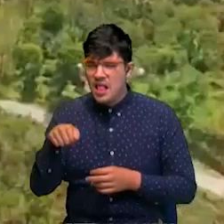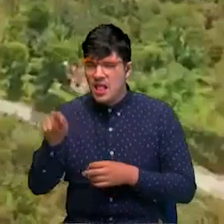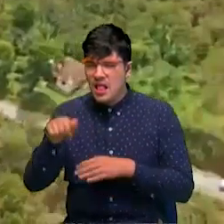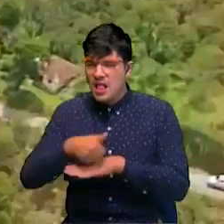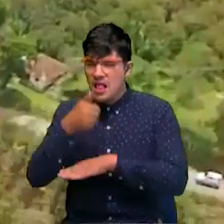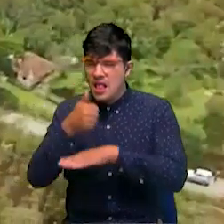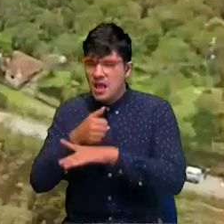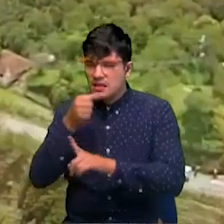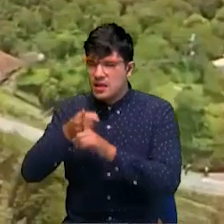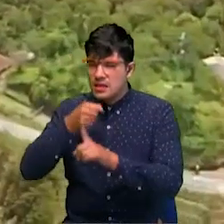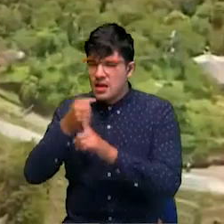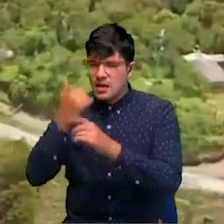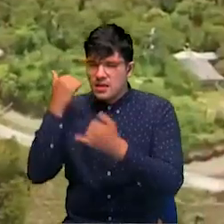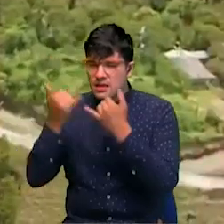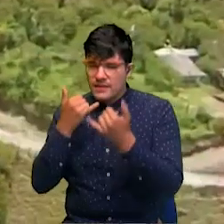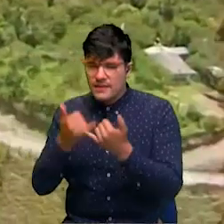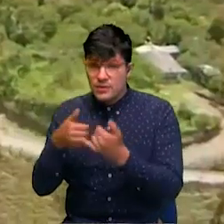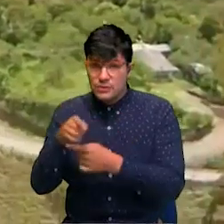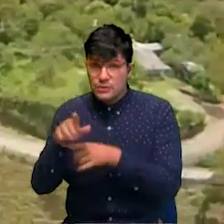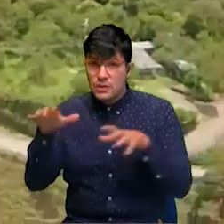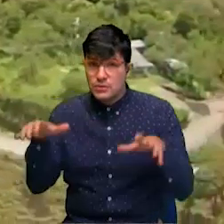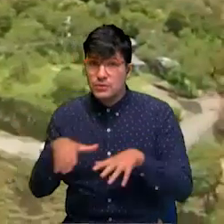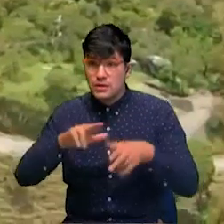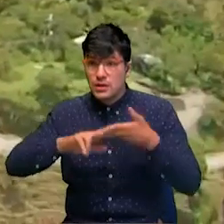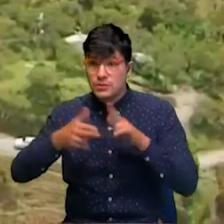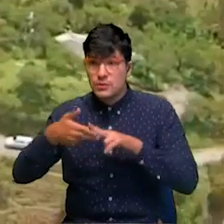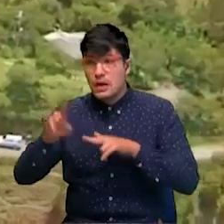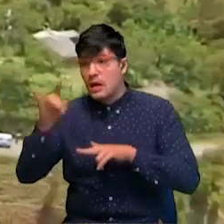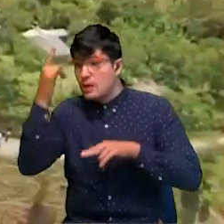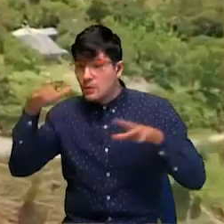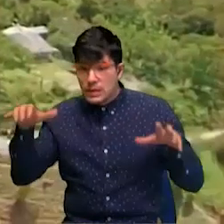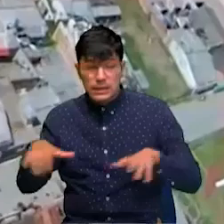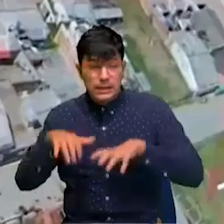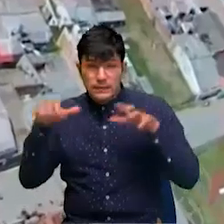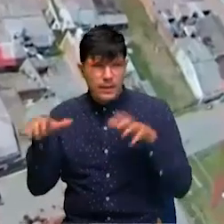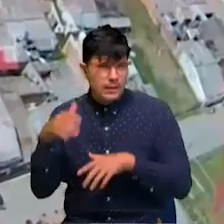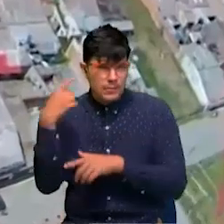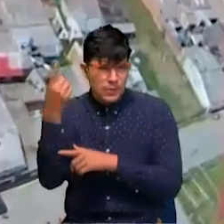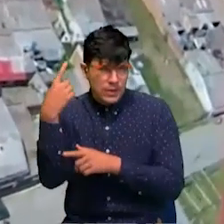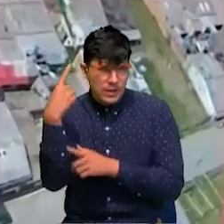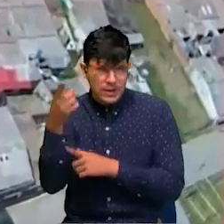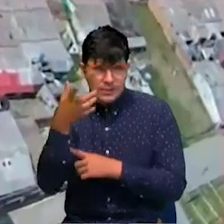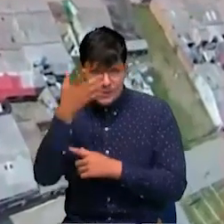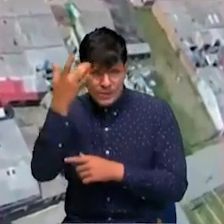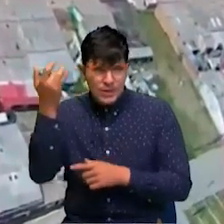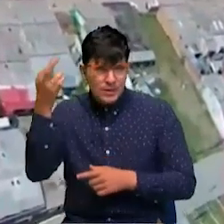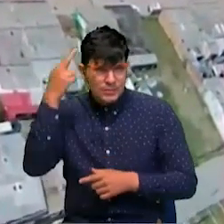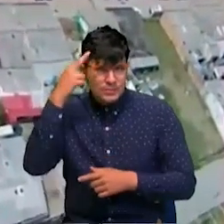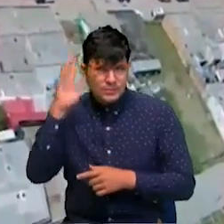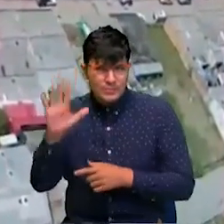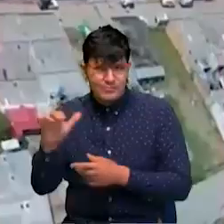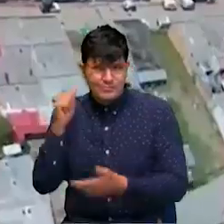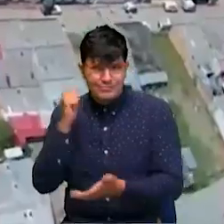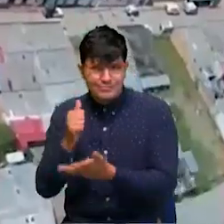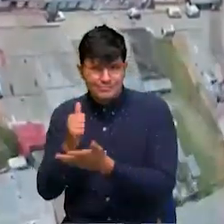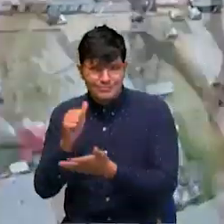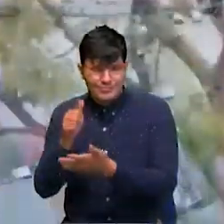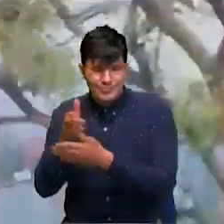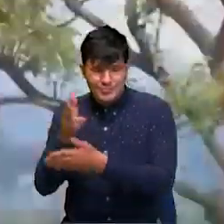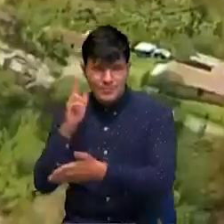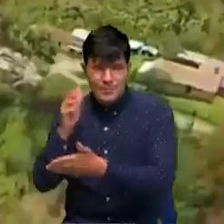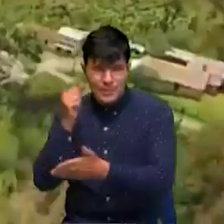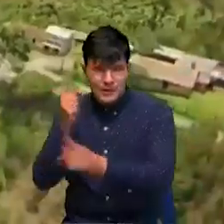si este hecho está relacionado con alguna actividad política hasta ahora ninguna autoridad se atreve a confirmar